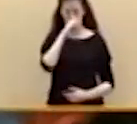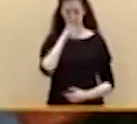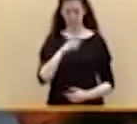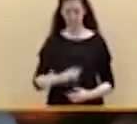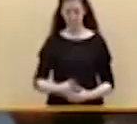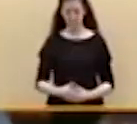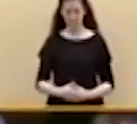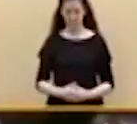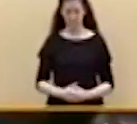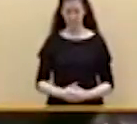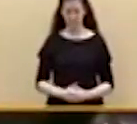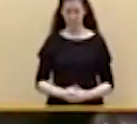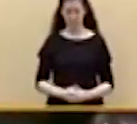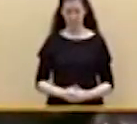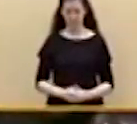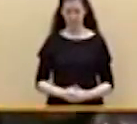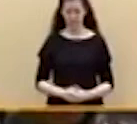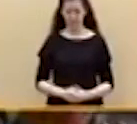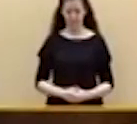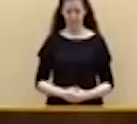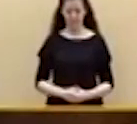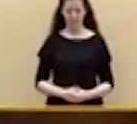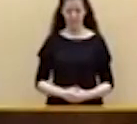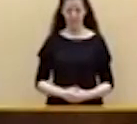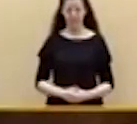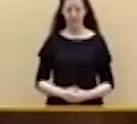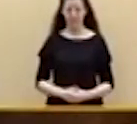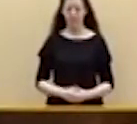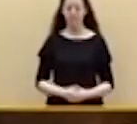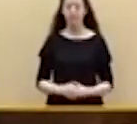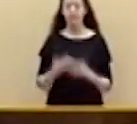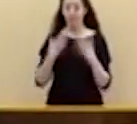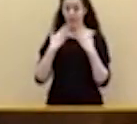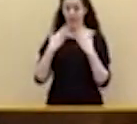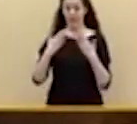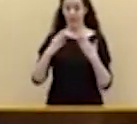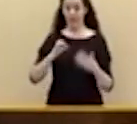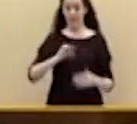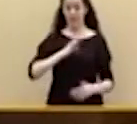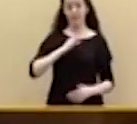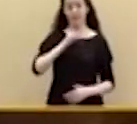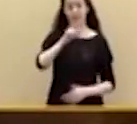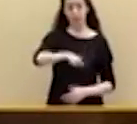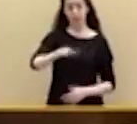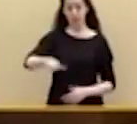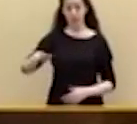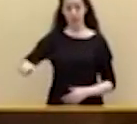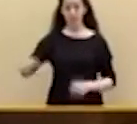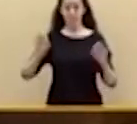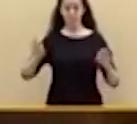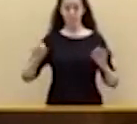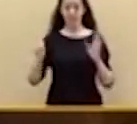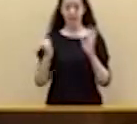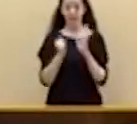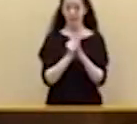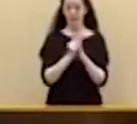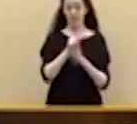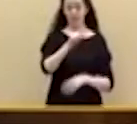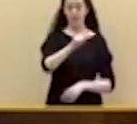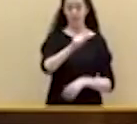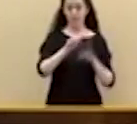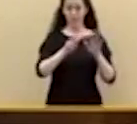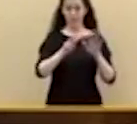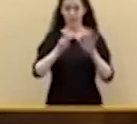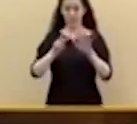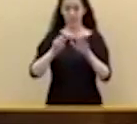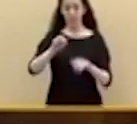Que trae Leticia Contra Cristina Entre otras cosas Son los pleitos Por ejemplo De corrupción Aquí el tema Y no es extraño Es